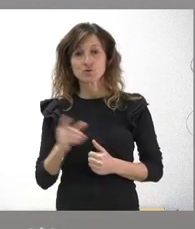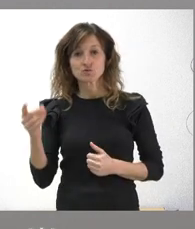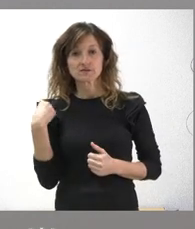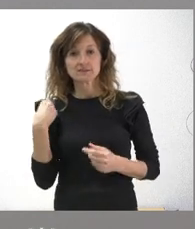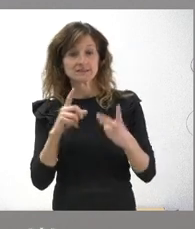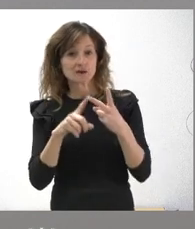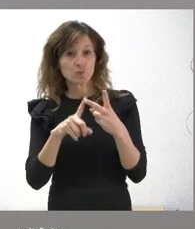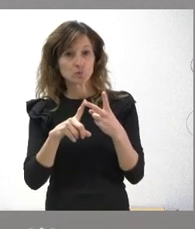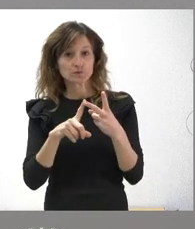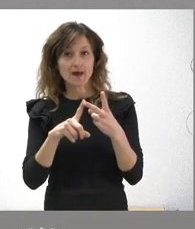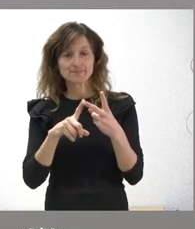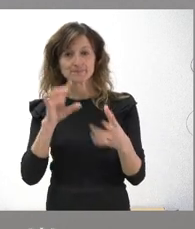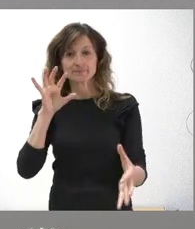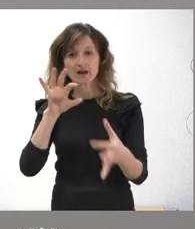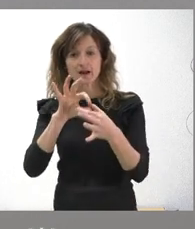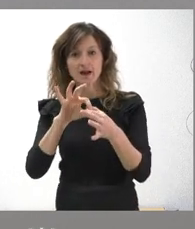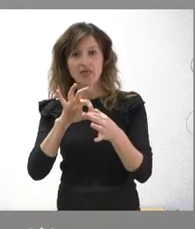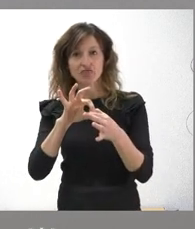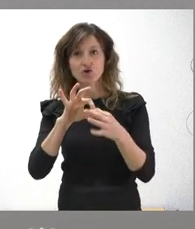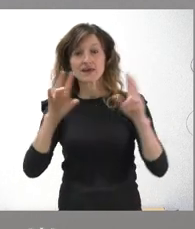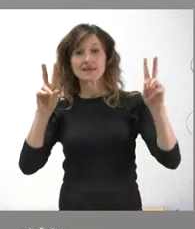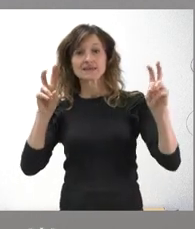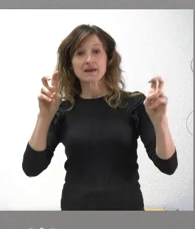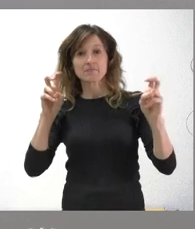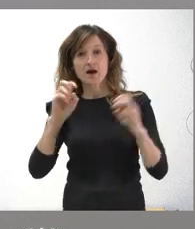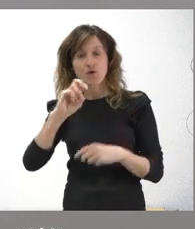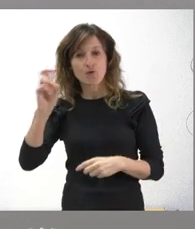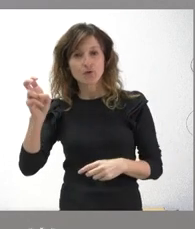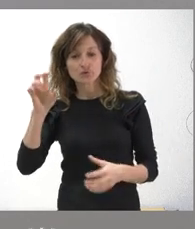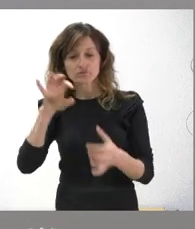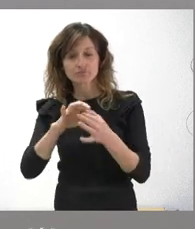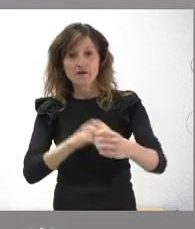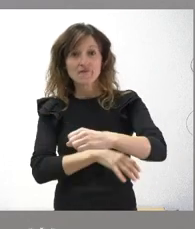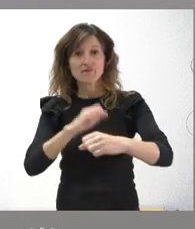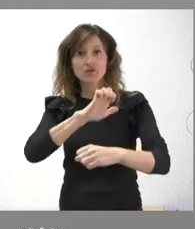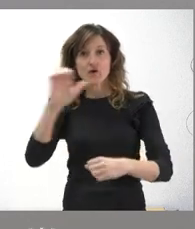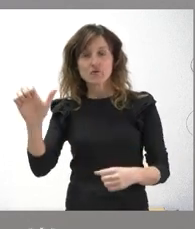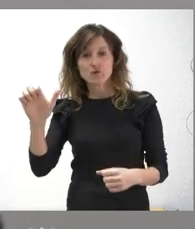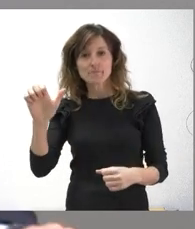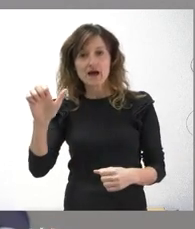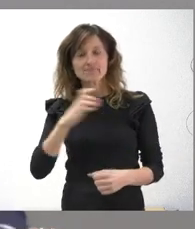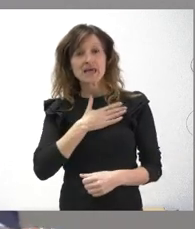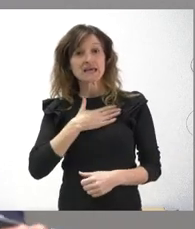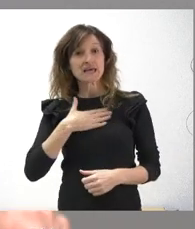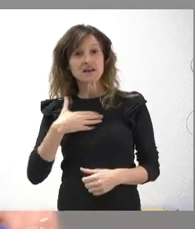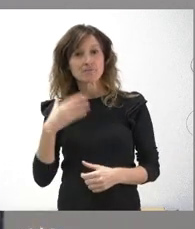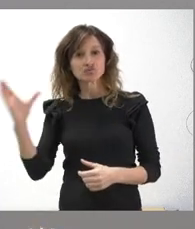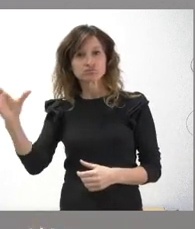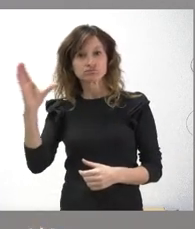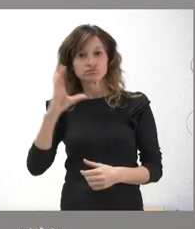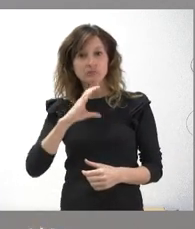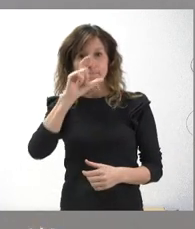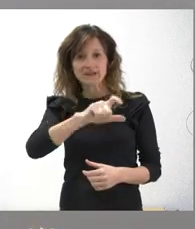plantea nosotros en relación con este tema y otros que se vinculan a fondos europeos siempre hemos querido que estos fondos europeos lleguen a la